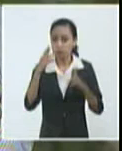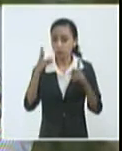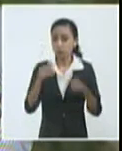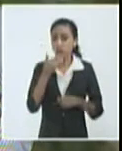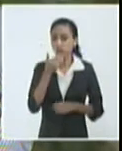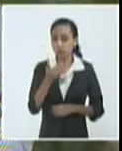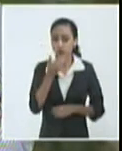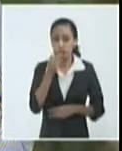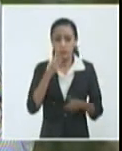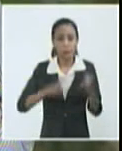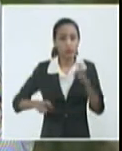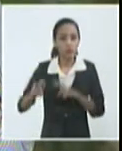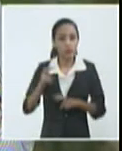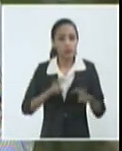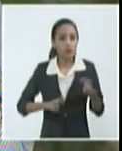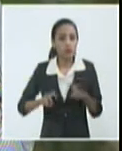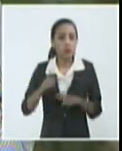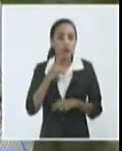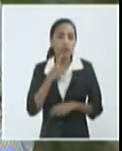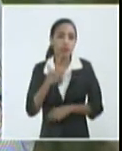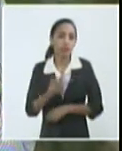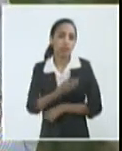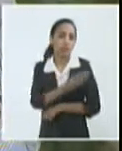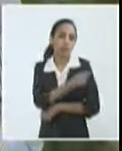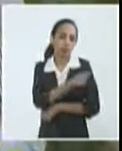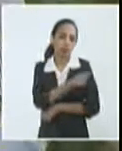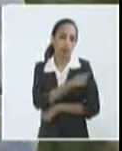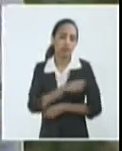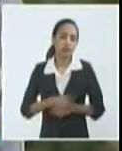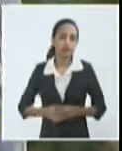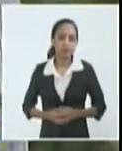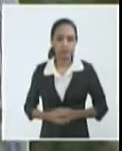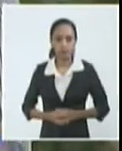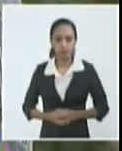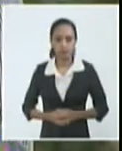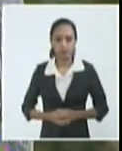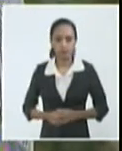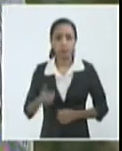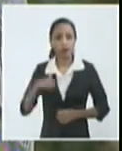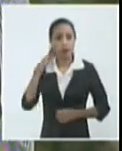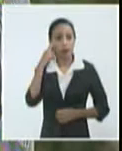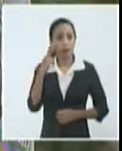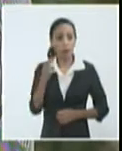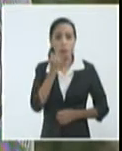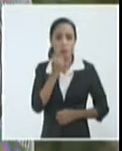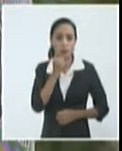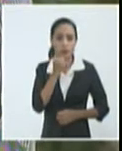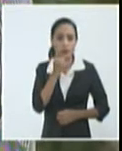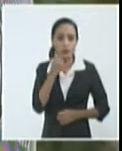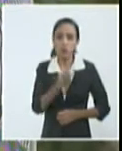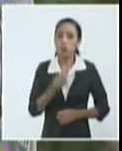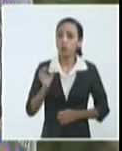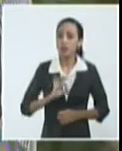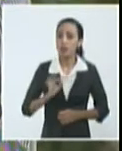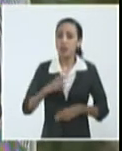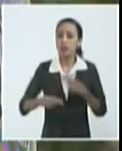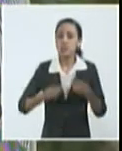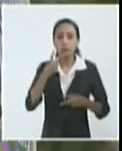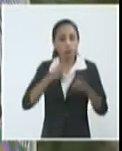sobre dosis de refuerzo. Y recordemos aún más, nosotros todavía estamos desarrollando los ensayos